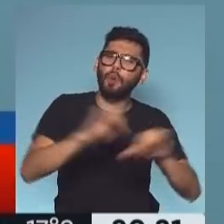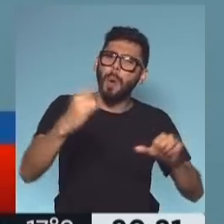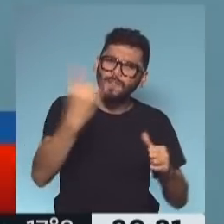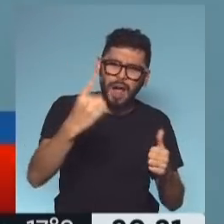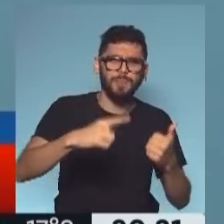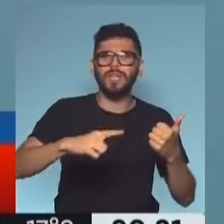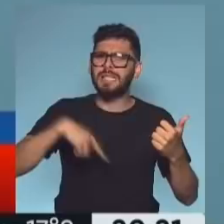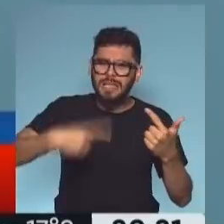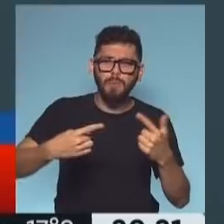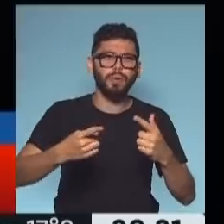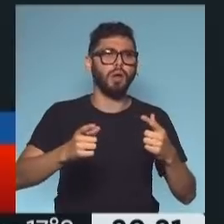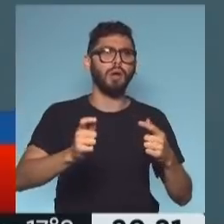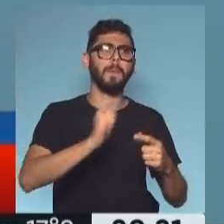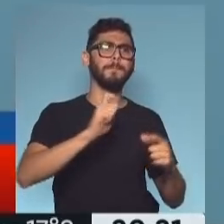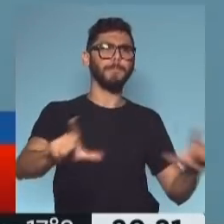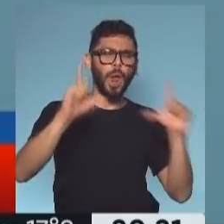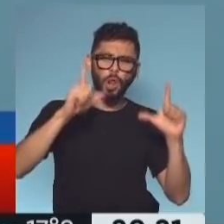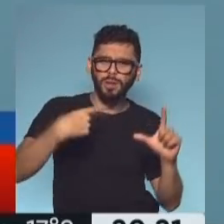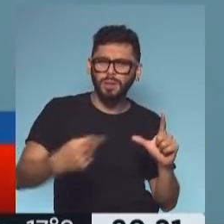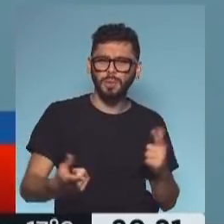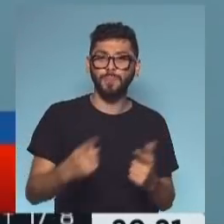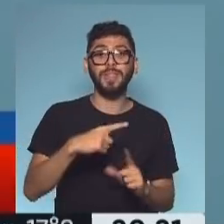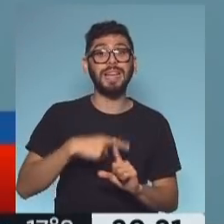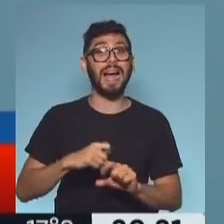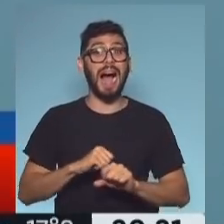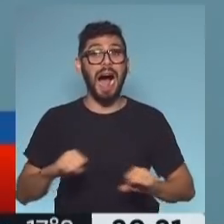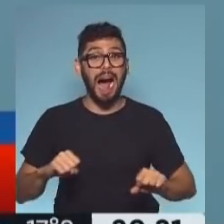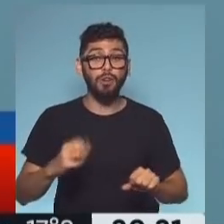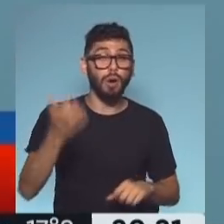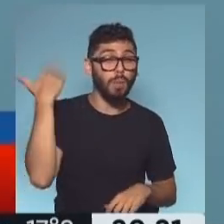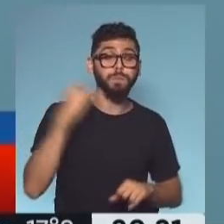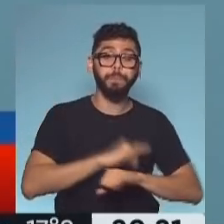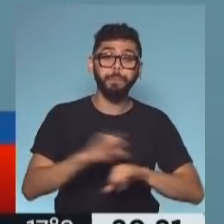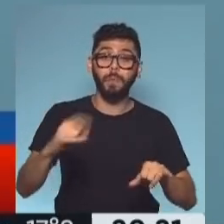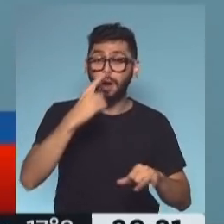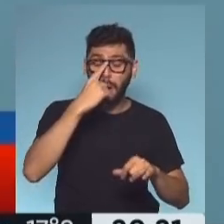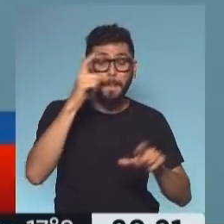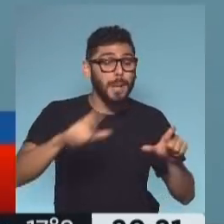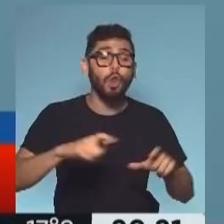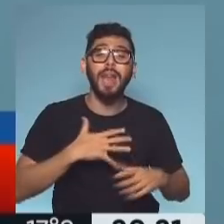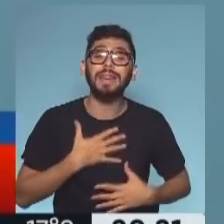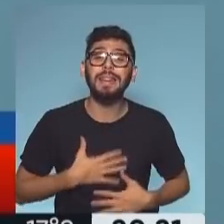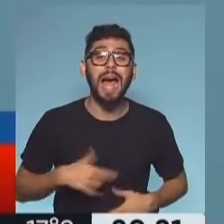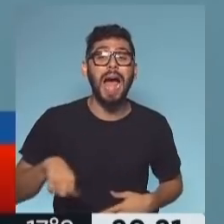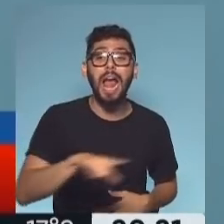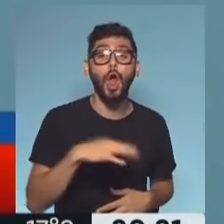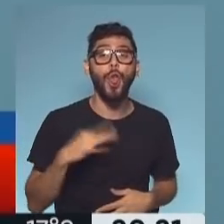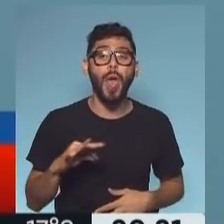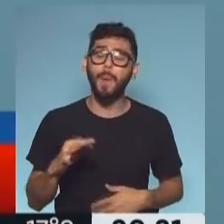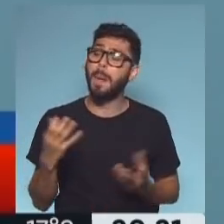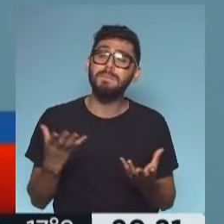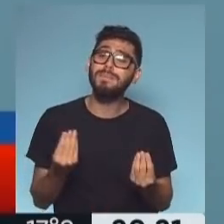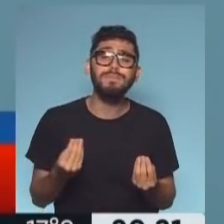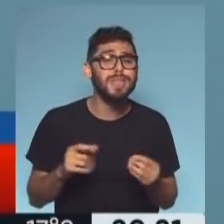están haciendo operaciones de prensa. Carrió salió a decir que había que llevarle tranquilidad a la gente, que no había que meterle